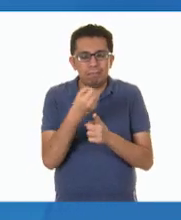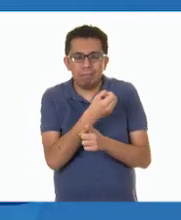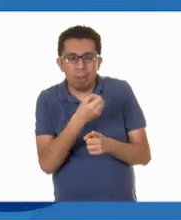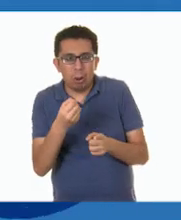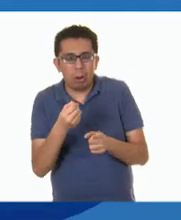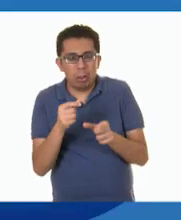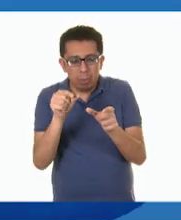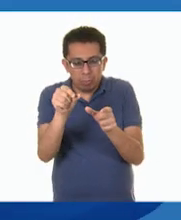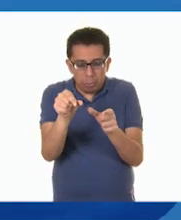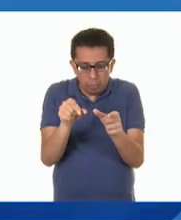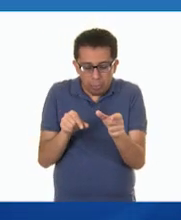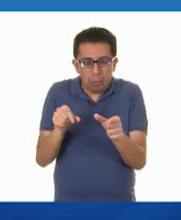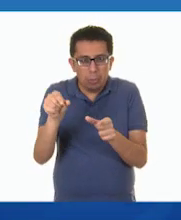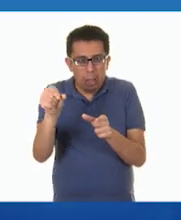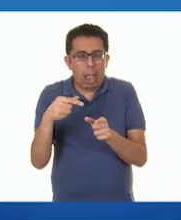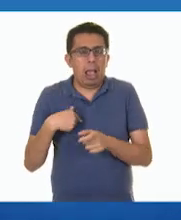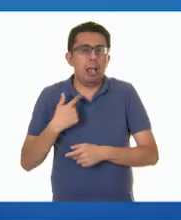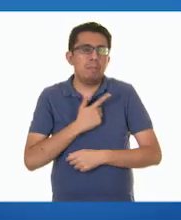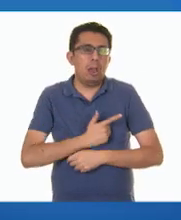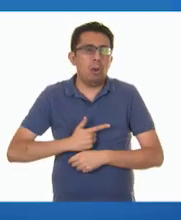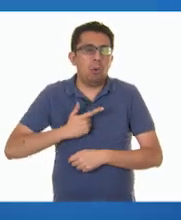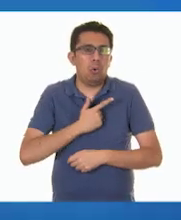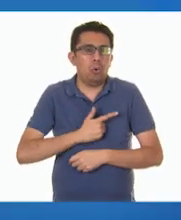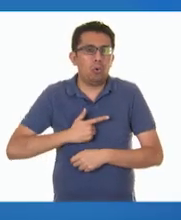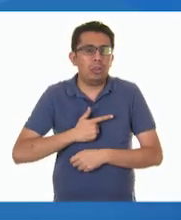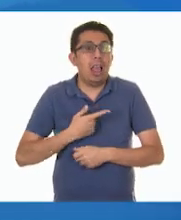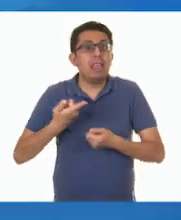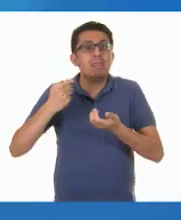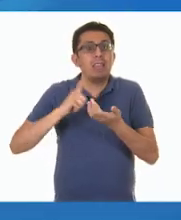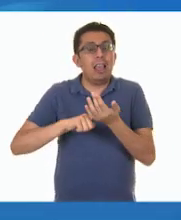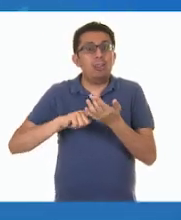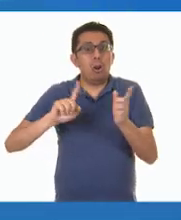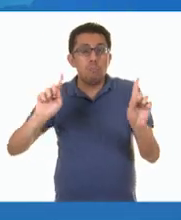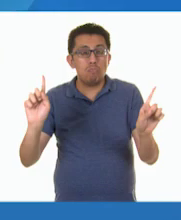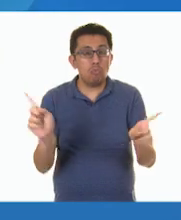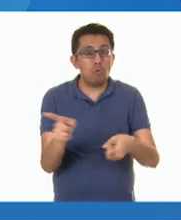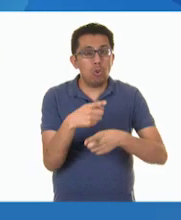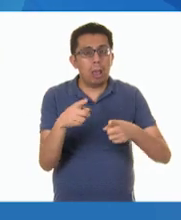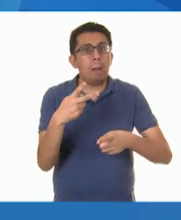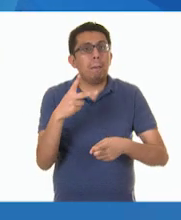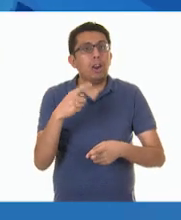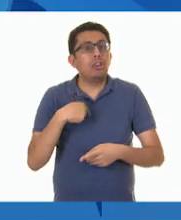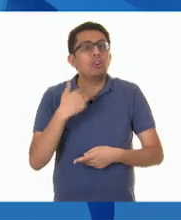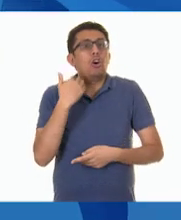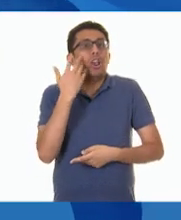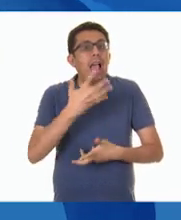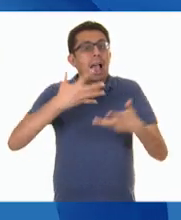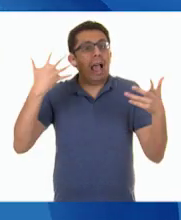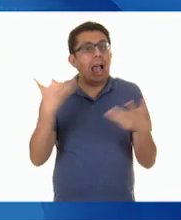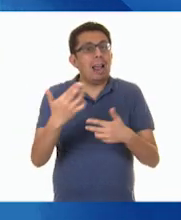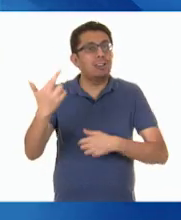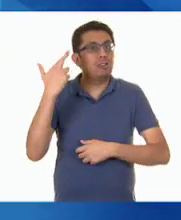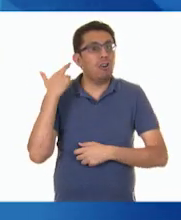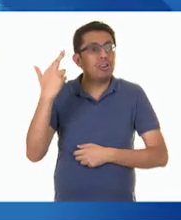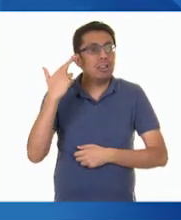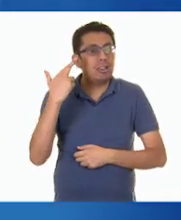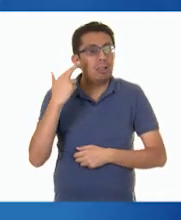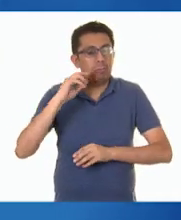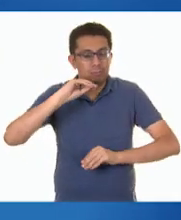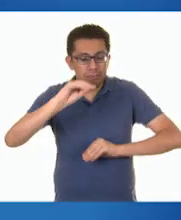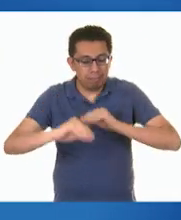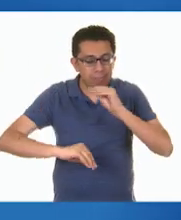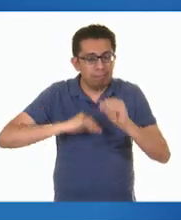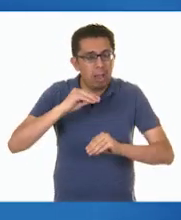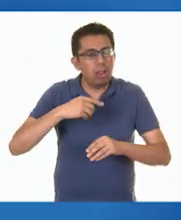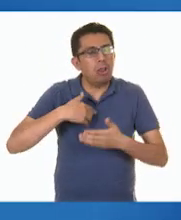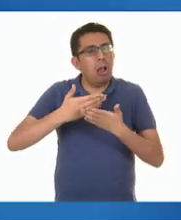audio, porque me gusta estar dentro de un concierto, pero yo quiero hacer el sonido del concierto. Desde que soy muy chico,